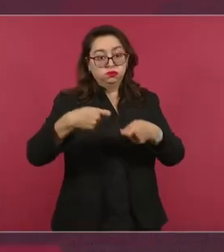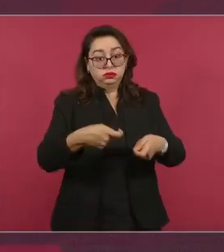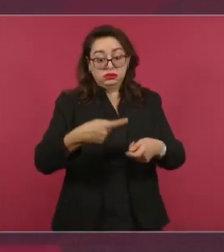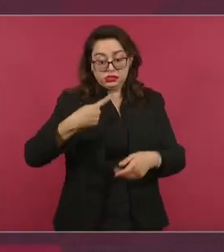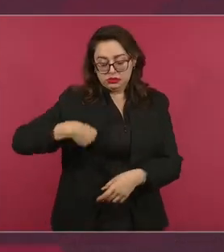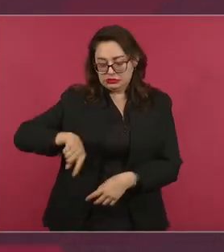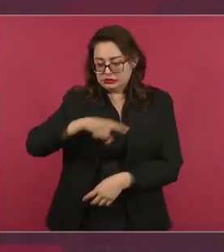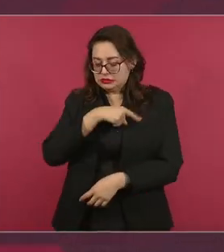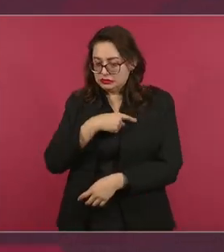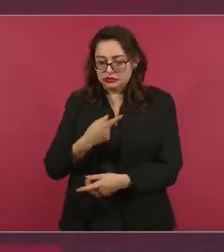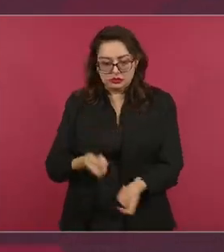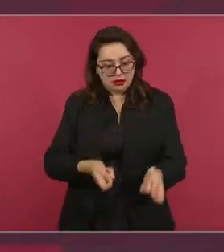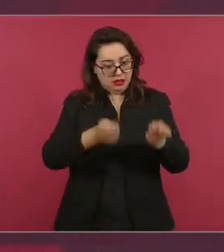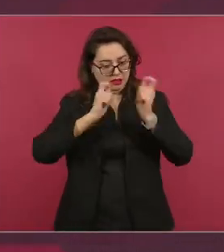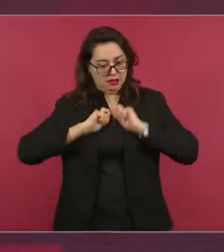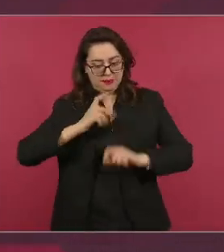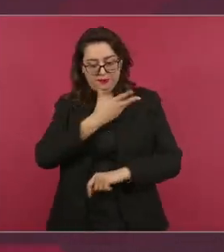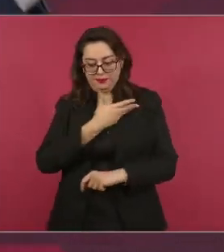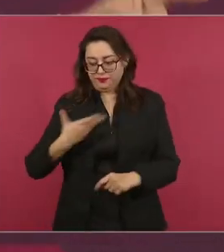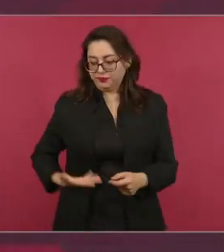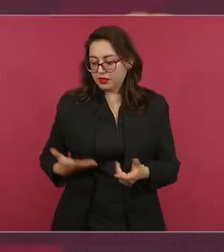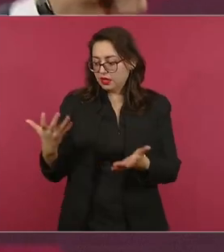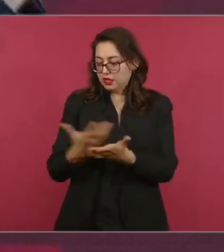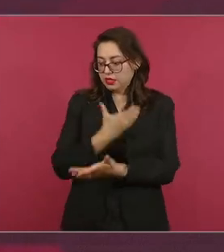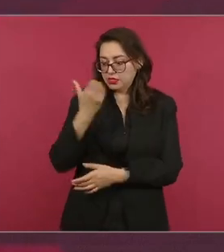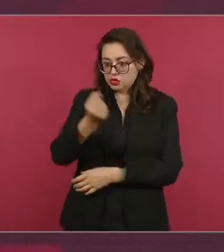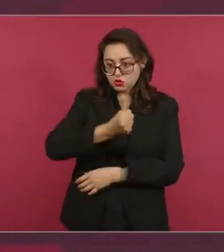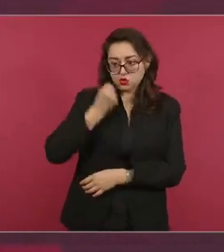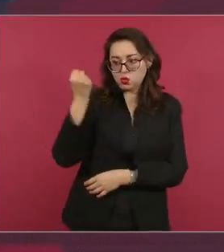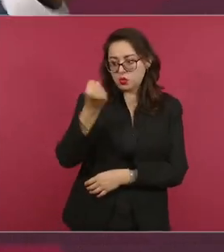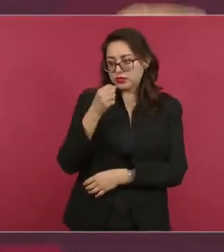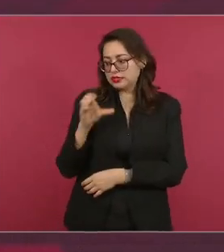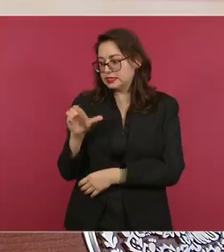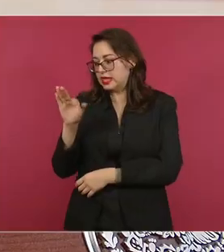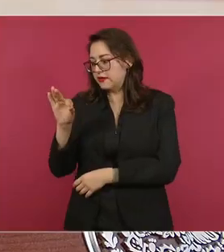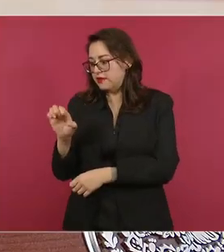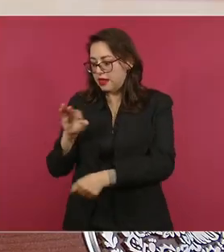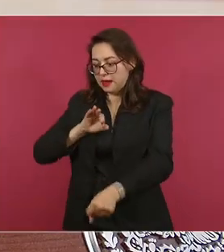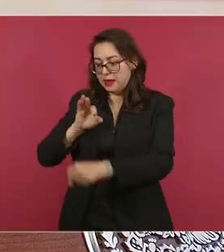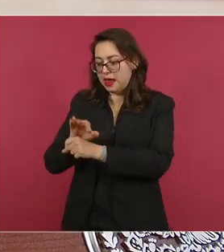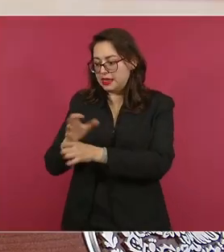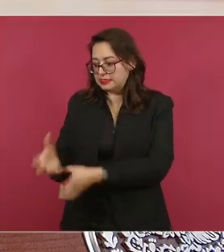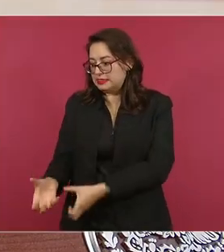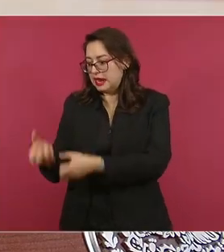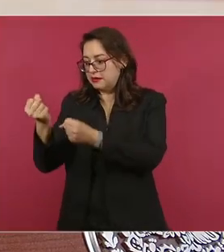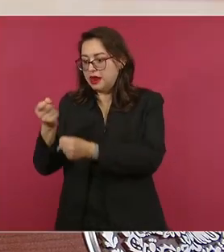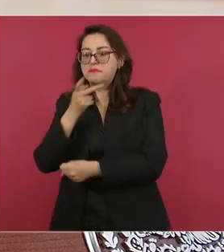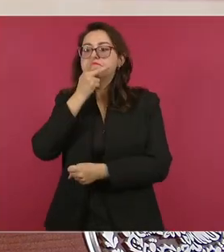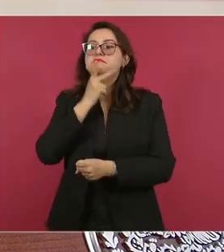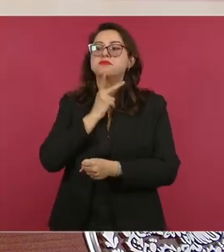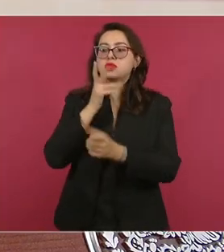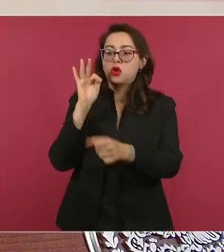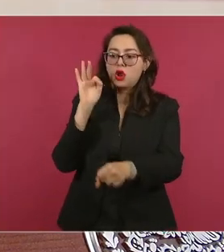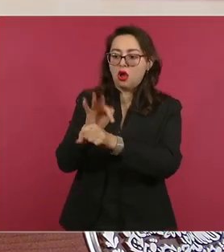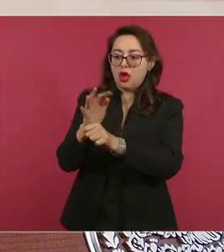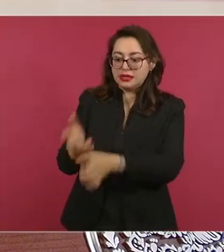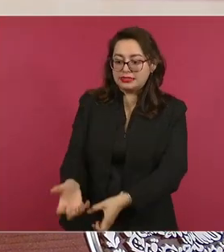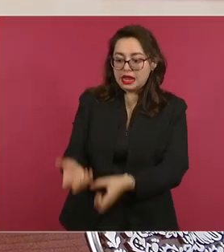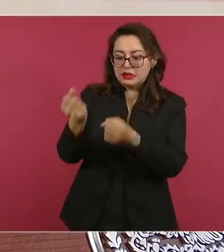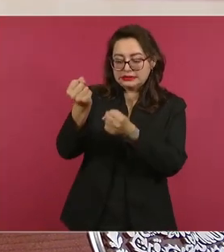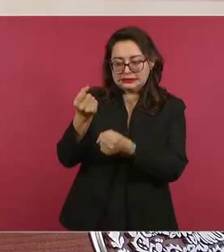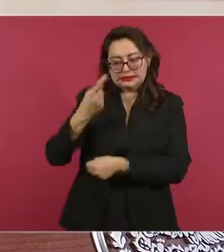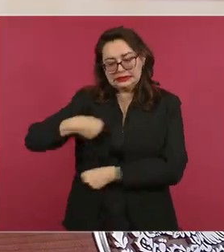Judicial, porque tenían y tienen todavía muchas agarraderas, muchas influencias,